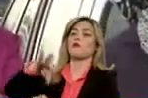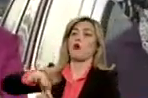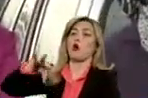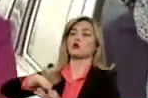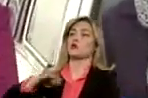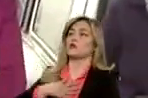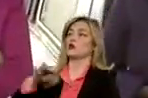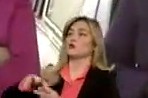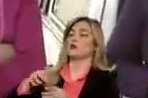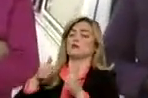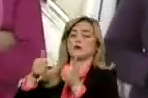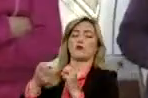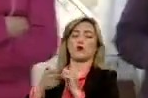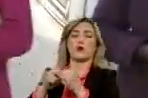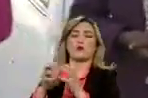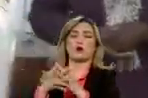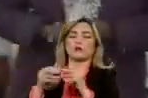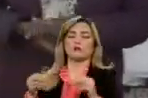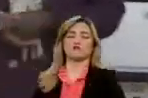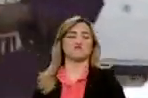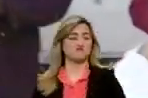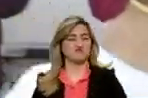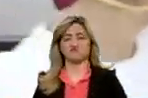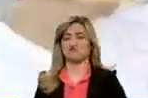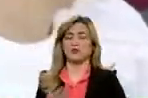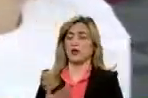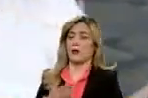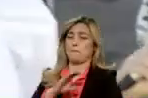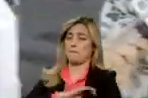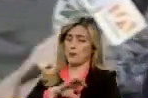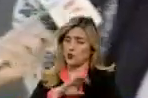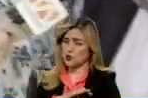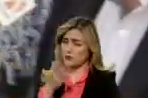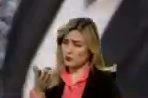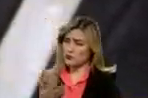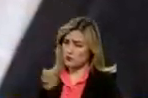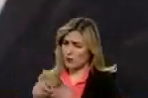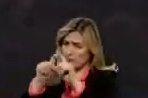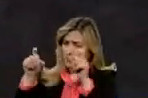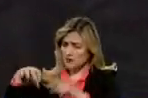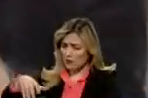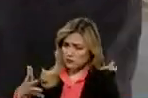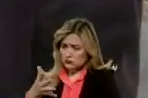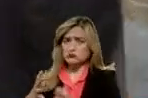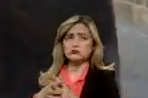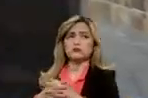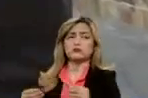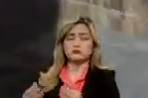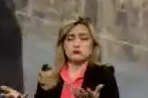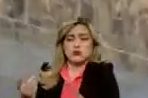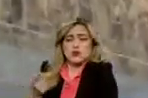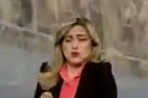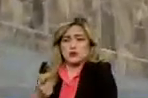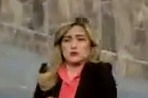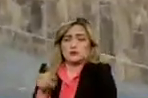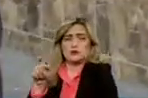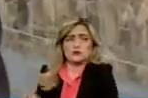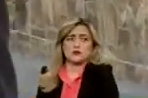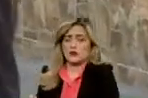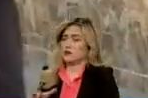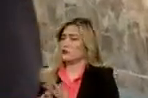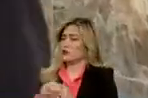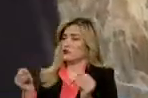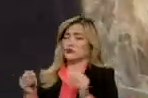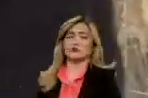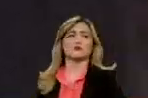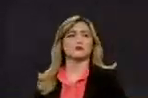vienen a solucionar con el problema. Por eso exigimos a la empresa municipal de agua potable que nos solucione. Somos parte de Quito y necesitamos una pronta